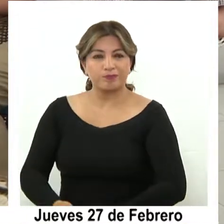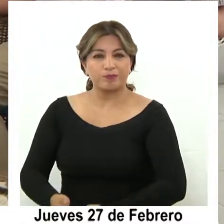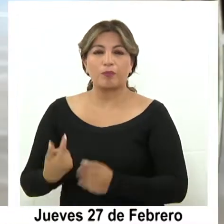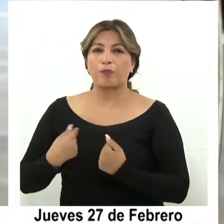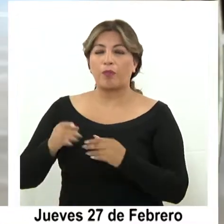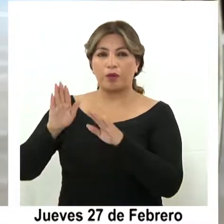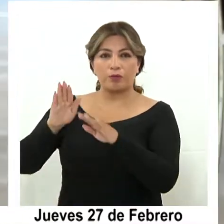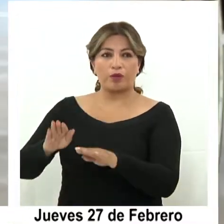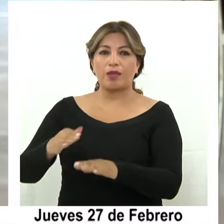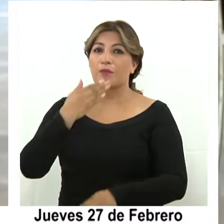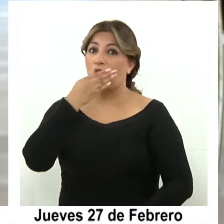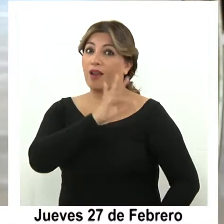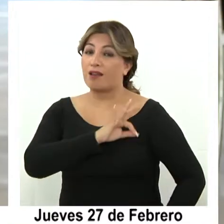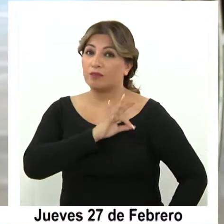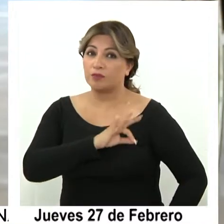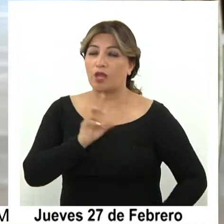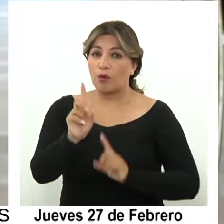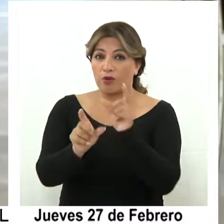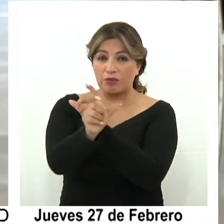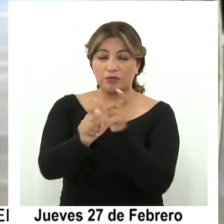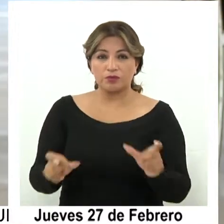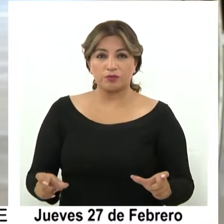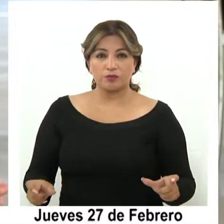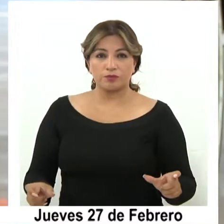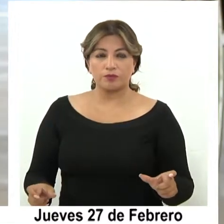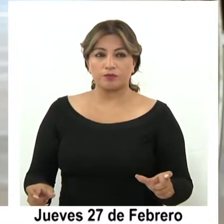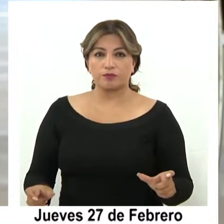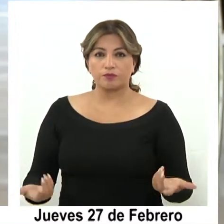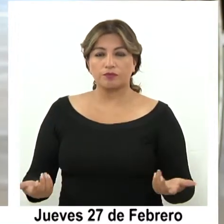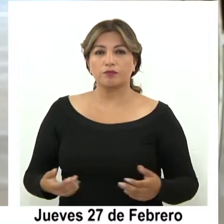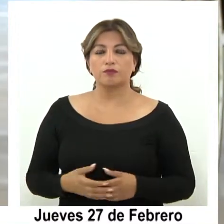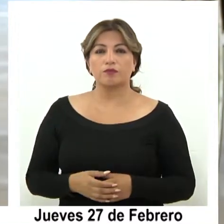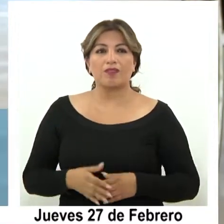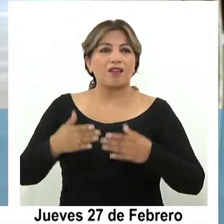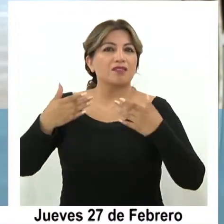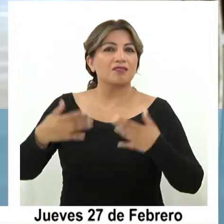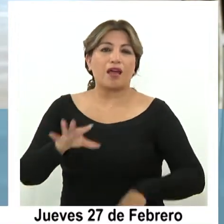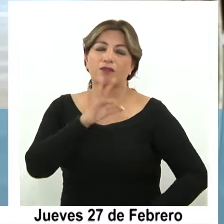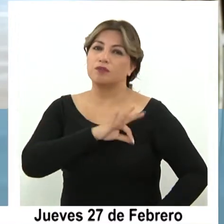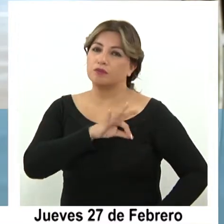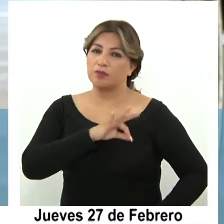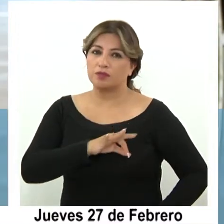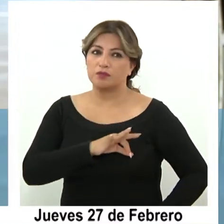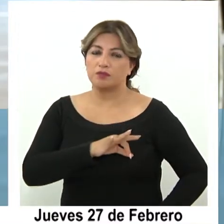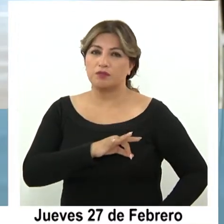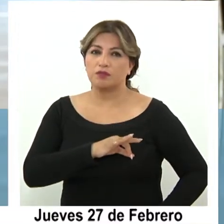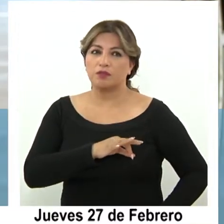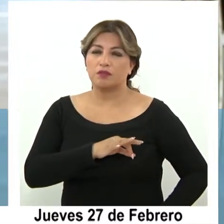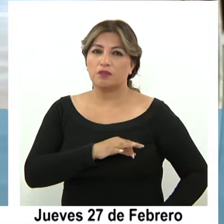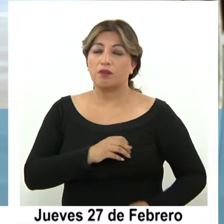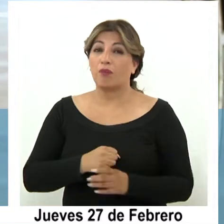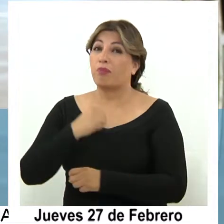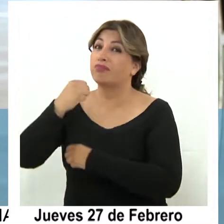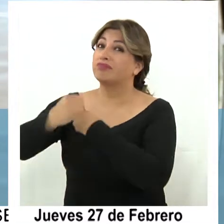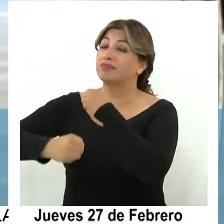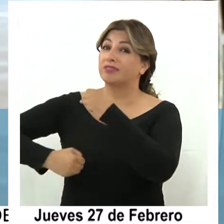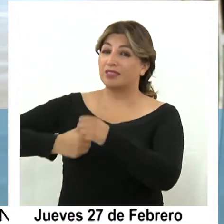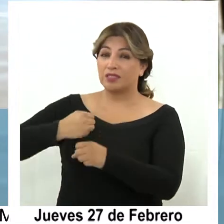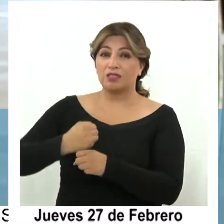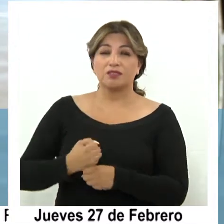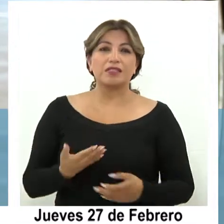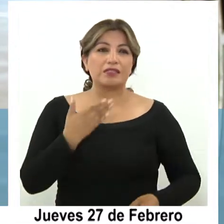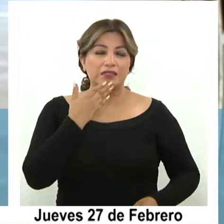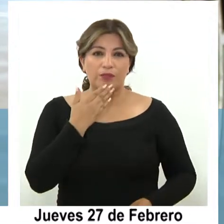contributivo para mejorar las pensiones de aquellas personas que o bien ya están pensionadas y cotizaron durante una enorme cantidad de